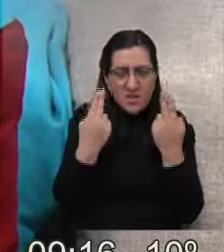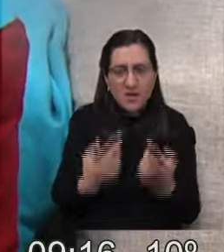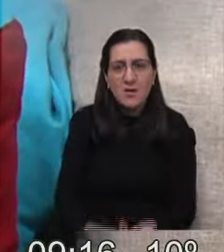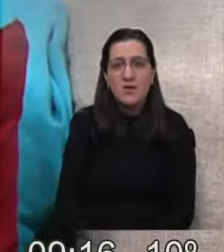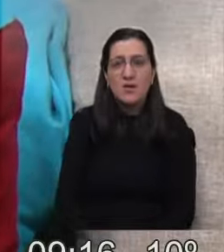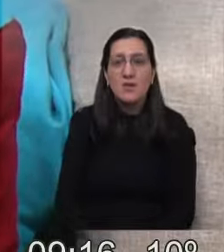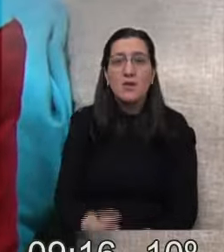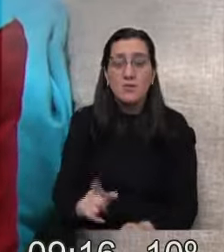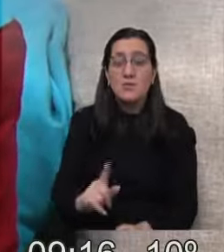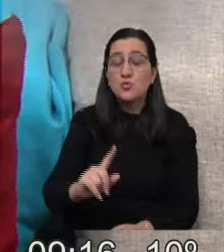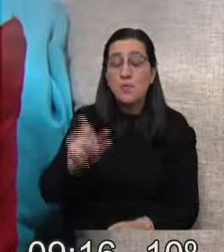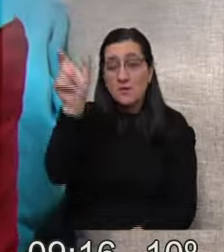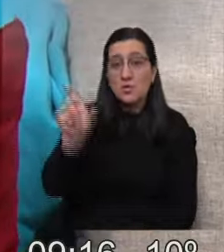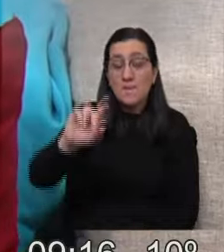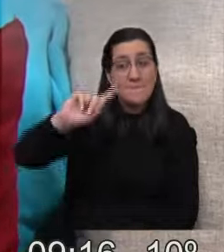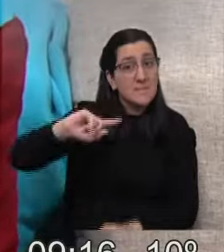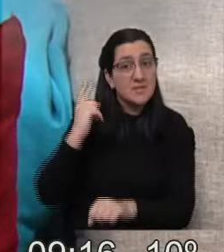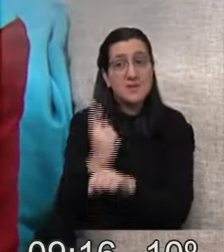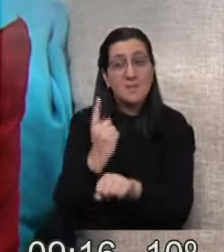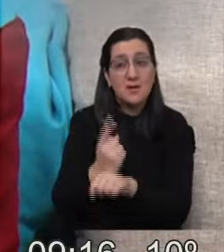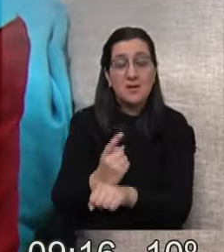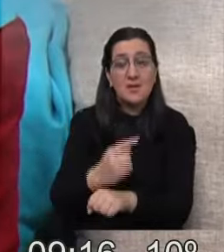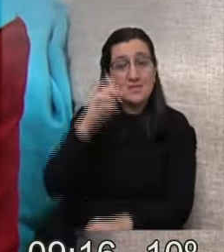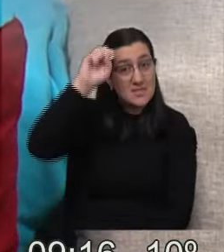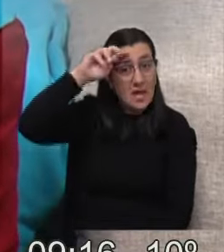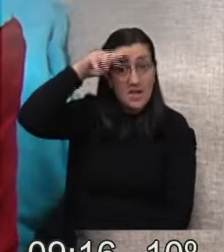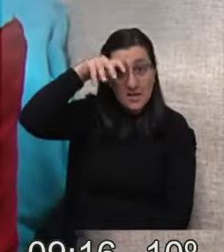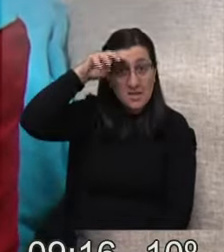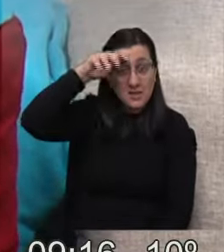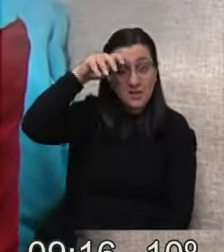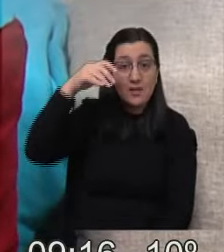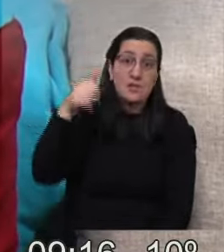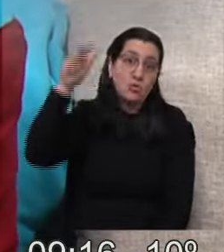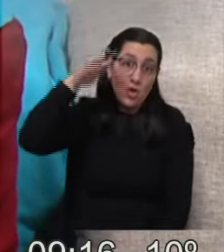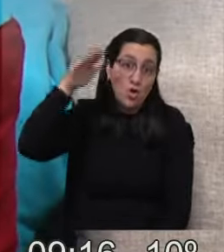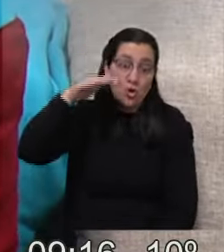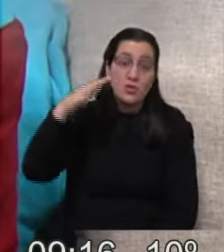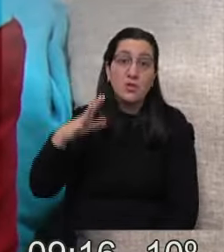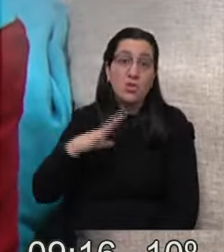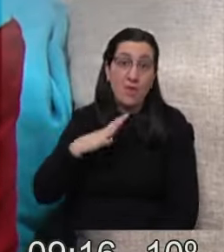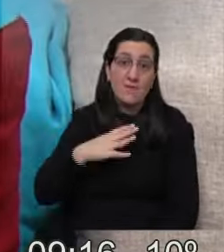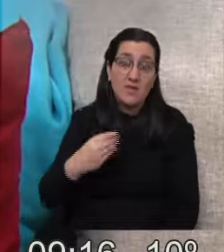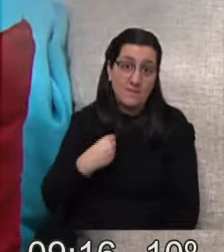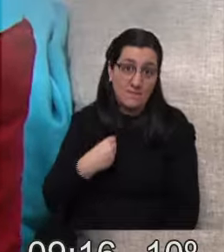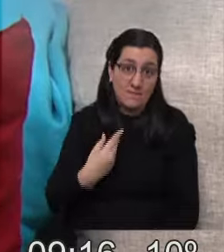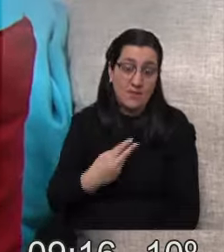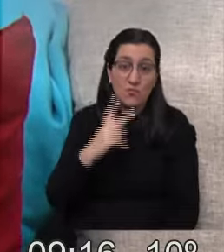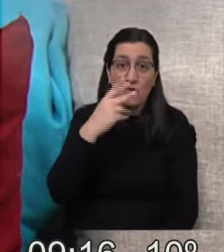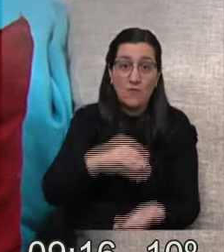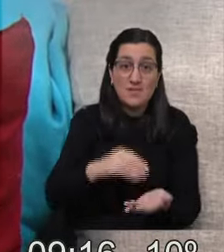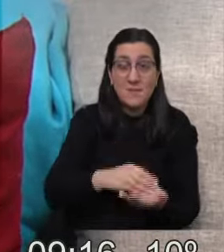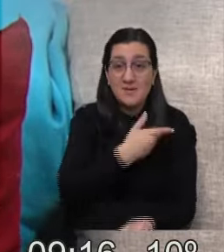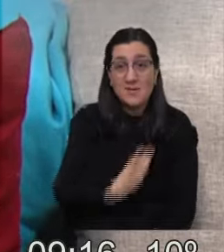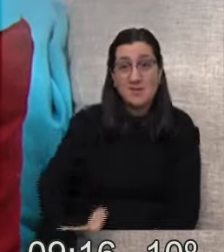tiene su figura principal como partido es Julio María Sanguinetti, que tenemos el privilegio de tenerlo aún entre nosotros, que fue dos veces presidente de la